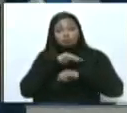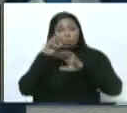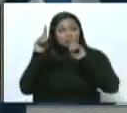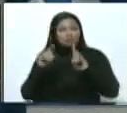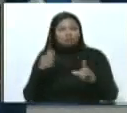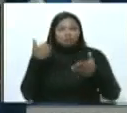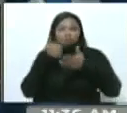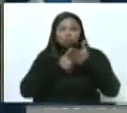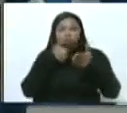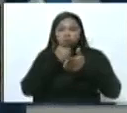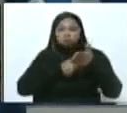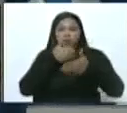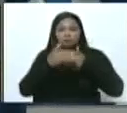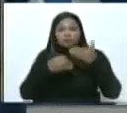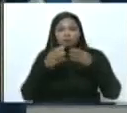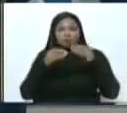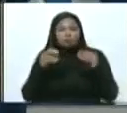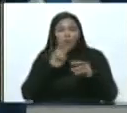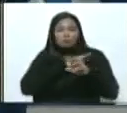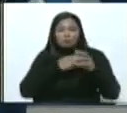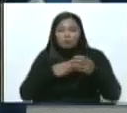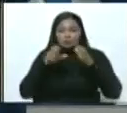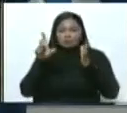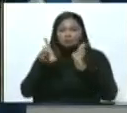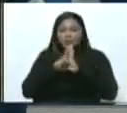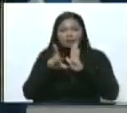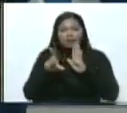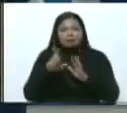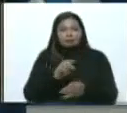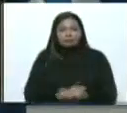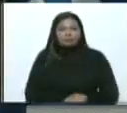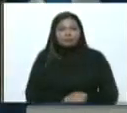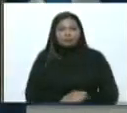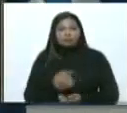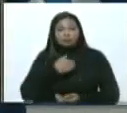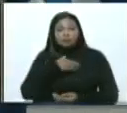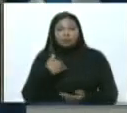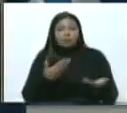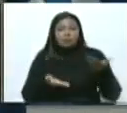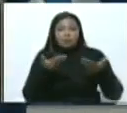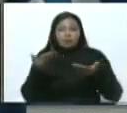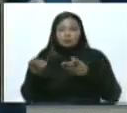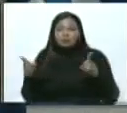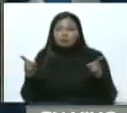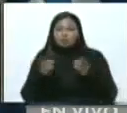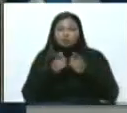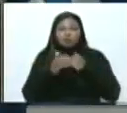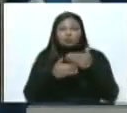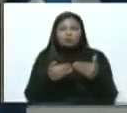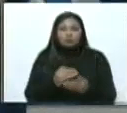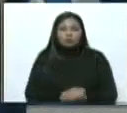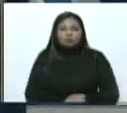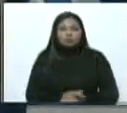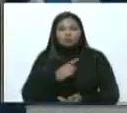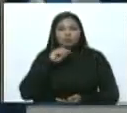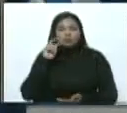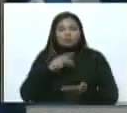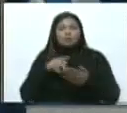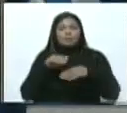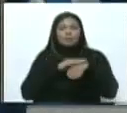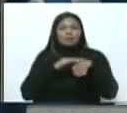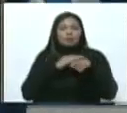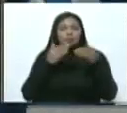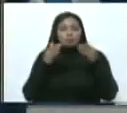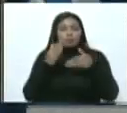a combatirlos con todo el peso de la ley. Quiero dar un balance muy breve. Desde nuestra llegada al Ministerio Público